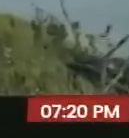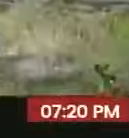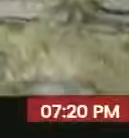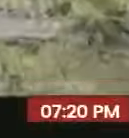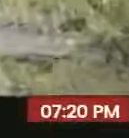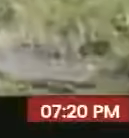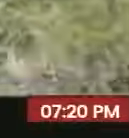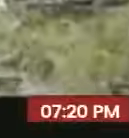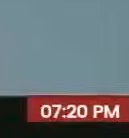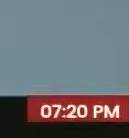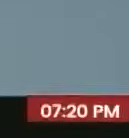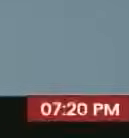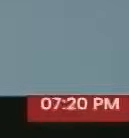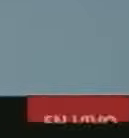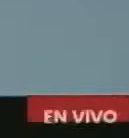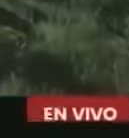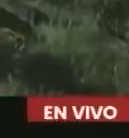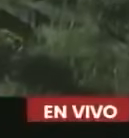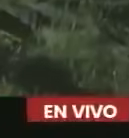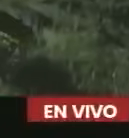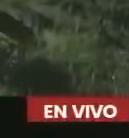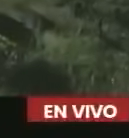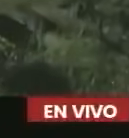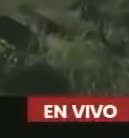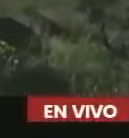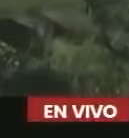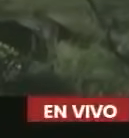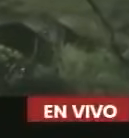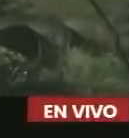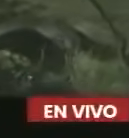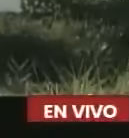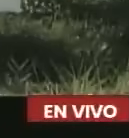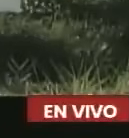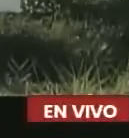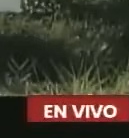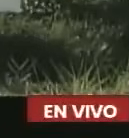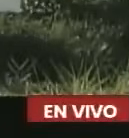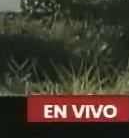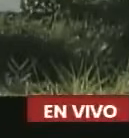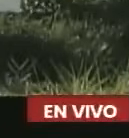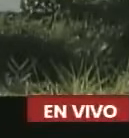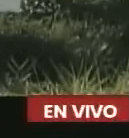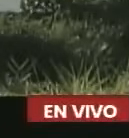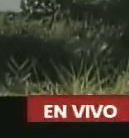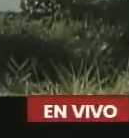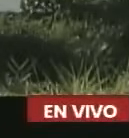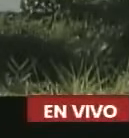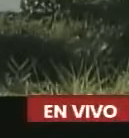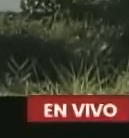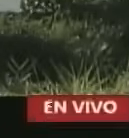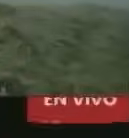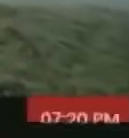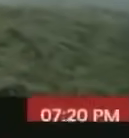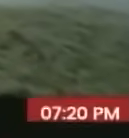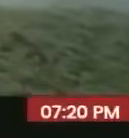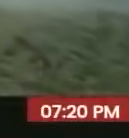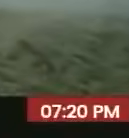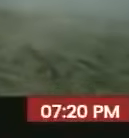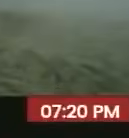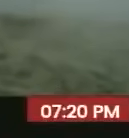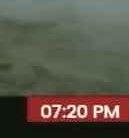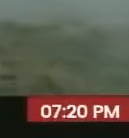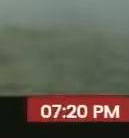compromiso juntos de cuidar nuestra tierra, con la misma pasión con la que llevamos a Venezuela en el alma, porque esta